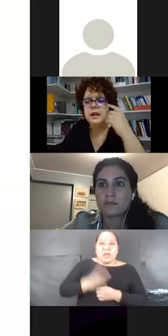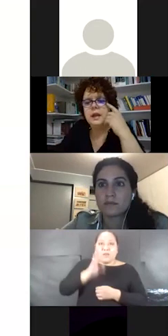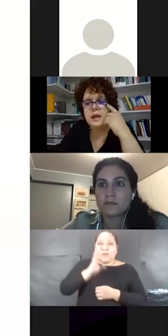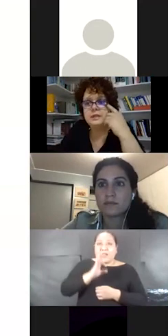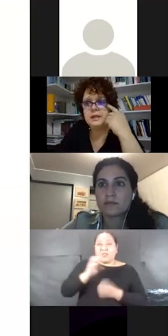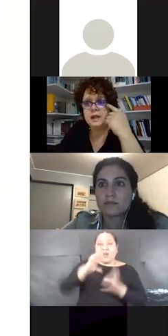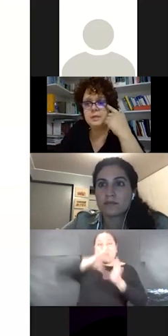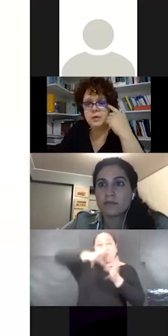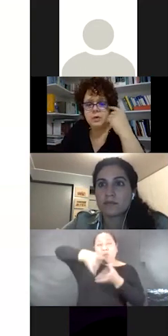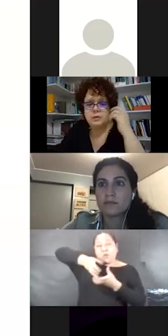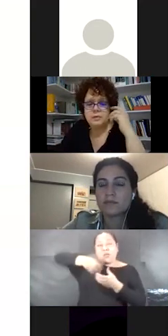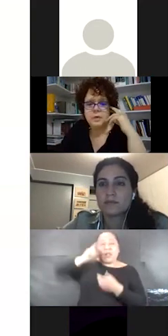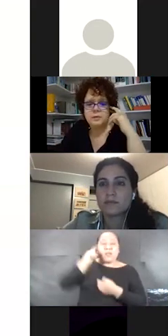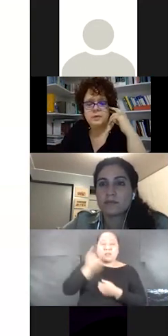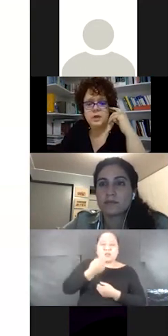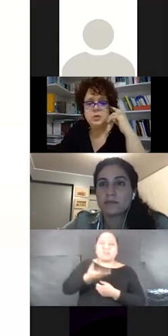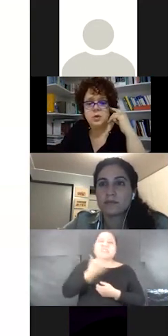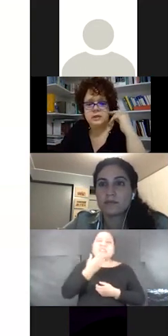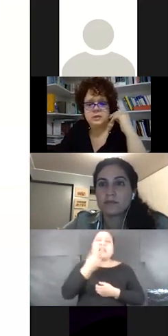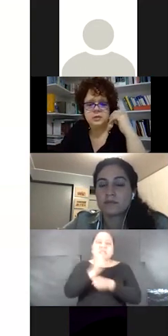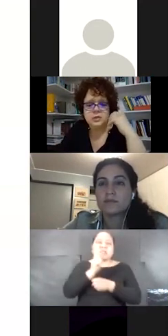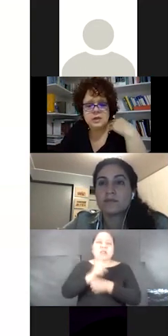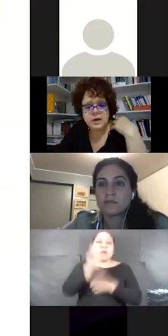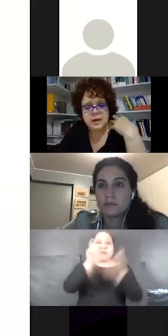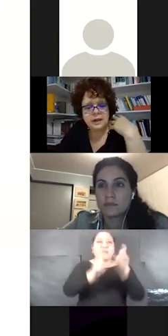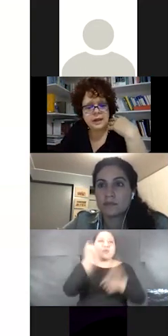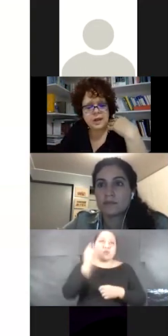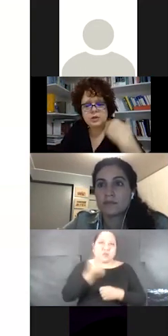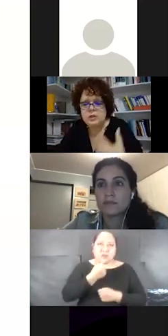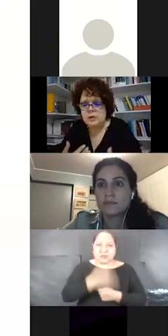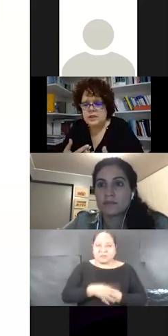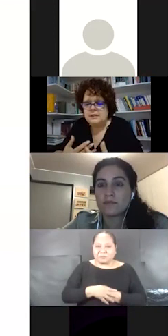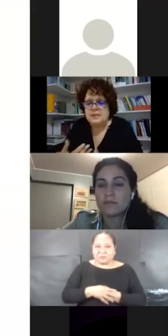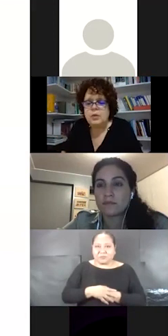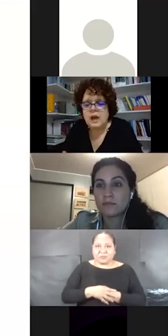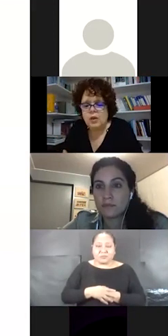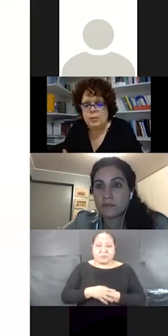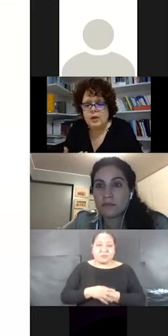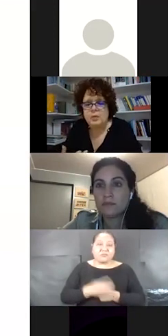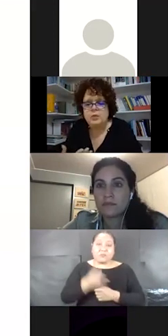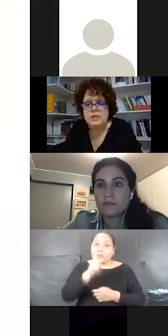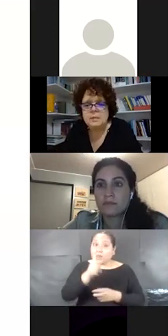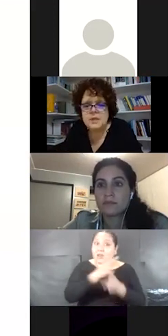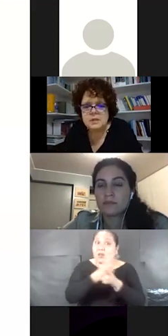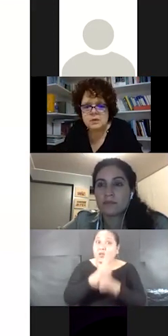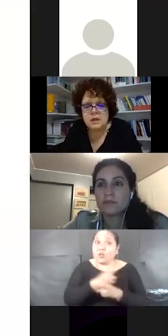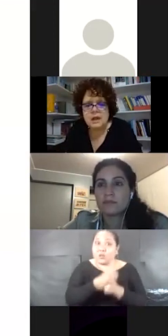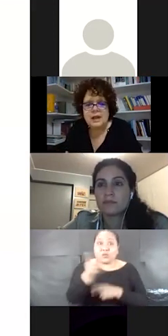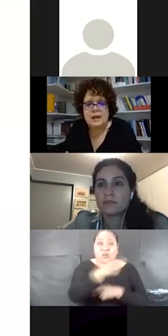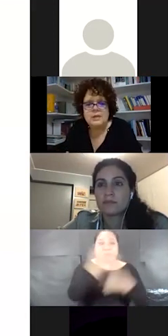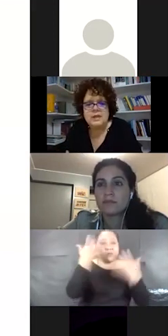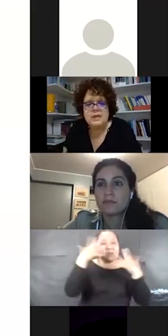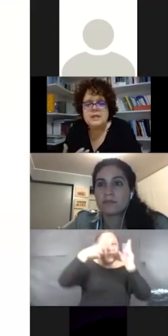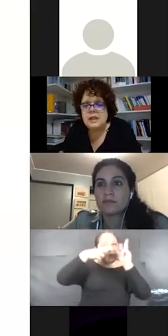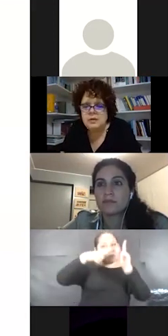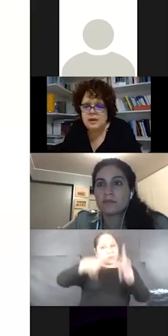ser enseñada por personas sordas, ¿no? Entonces ahora, con eso tenemos que tener bastante cuidado, porque como ustedes han visto, la